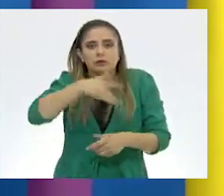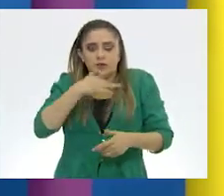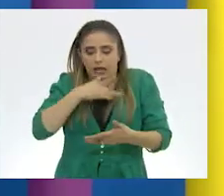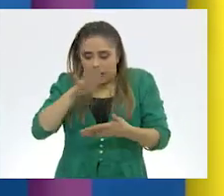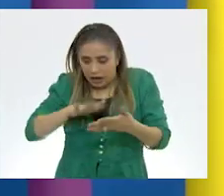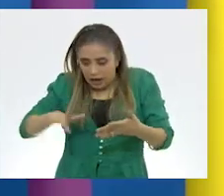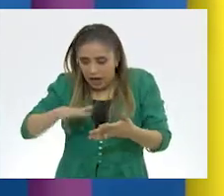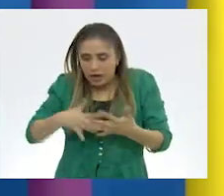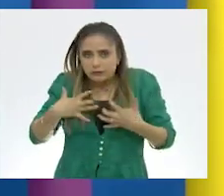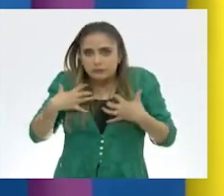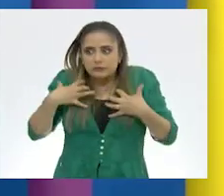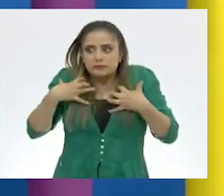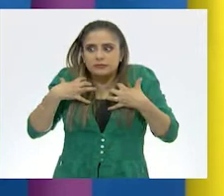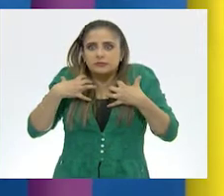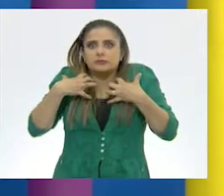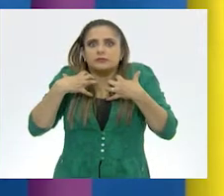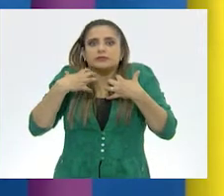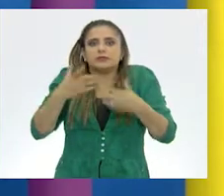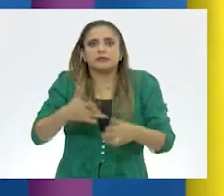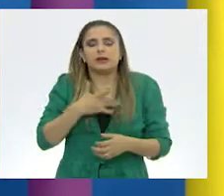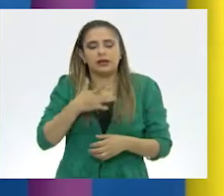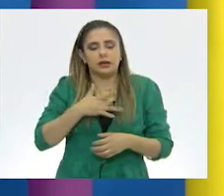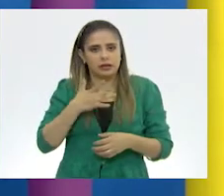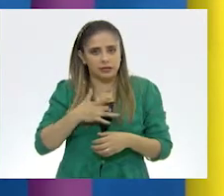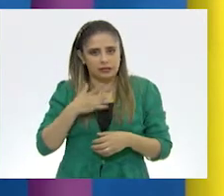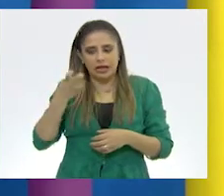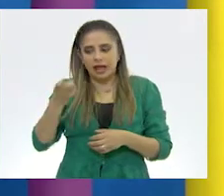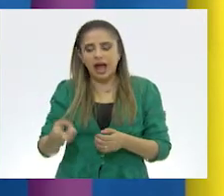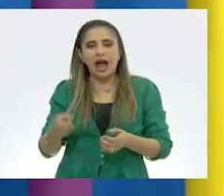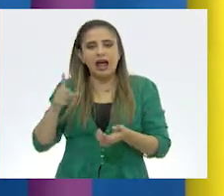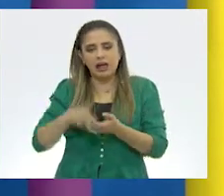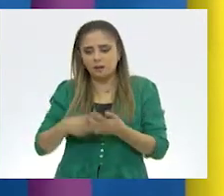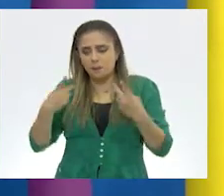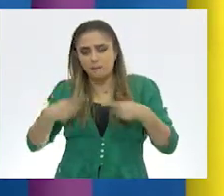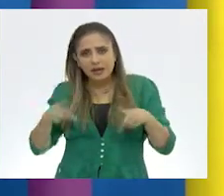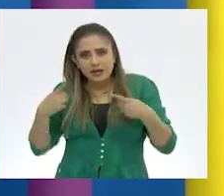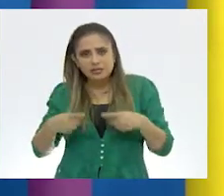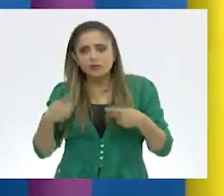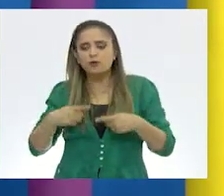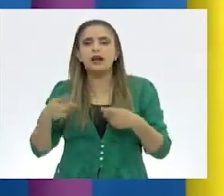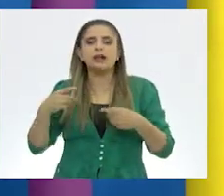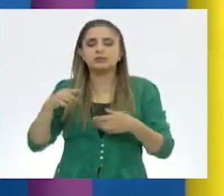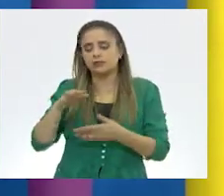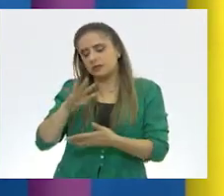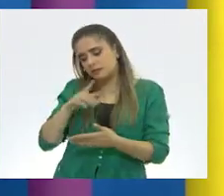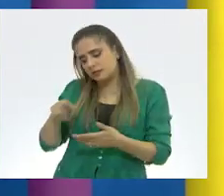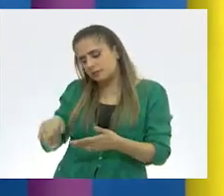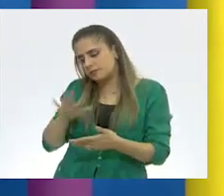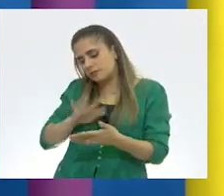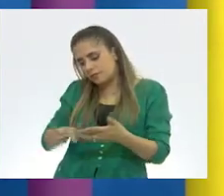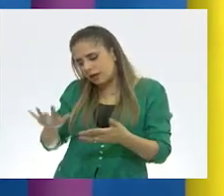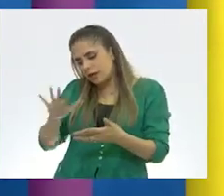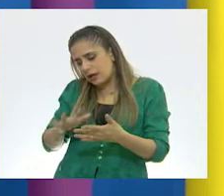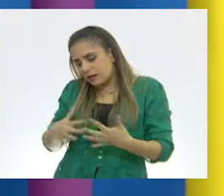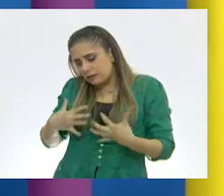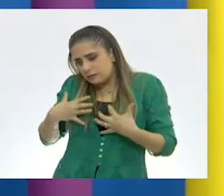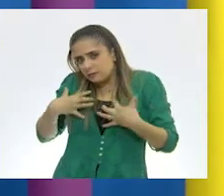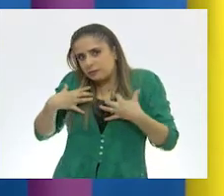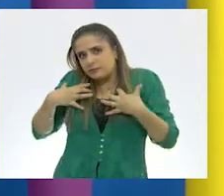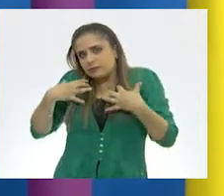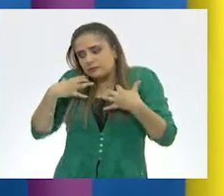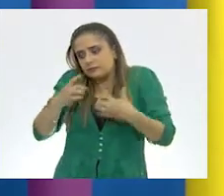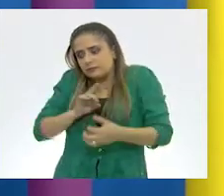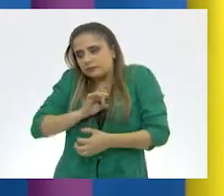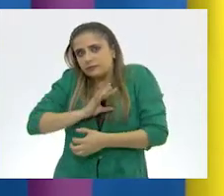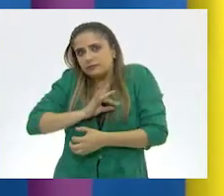que determina tanto el comportamiento de los personajes como la percepción del lector. La tensión es